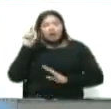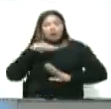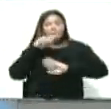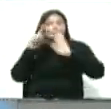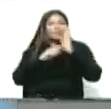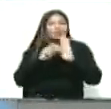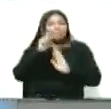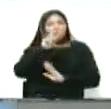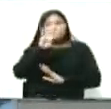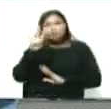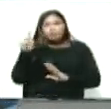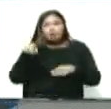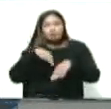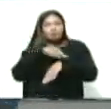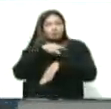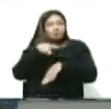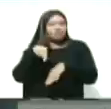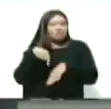24 horas